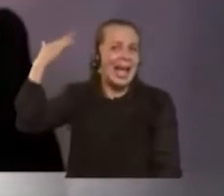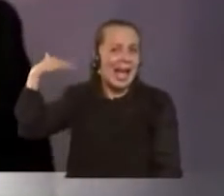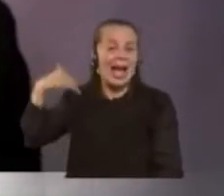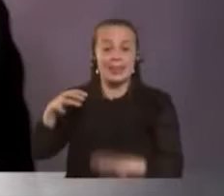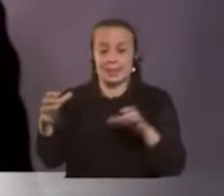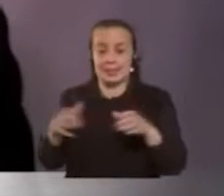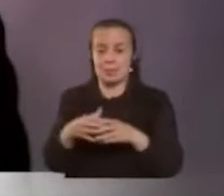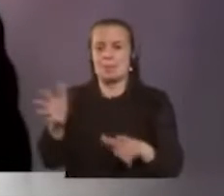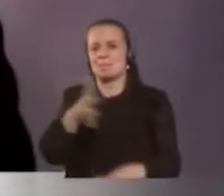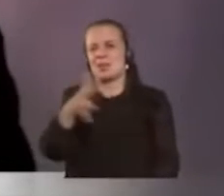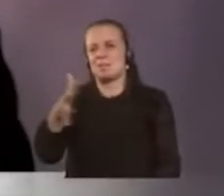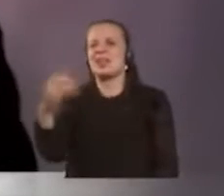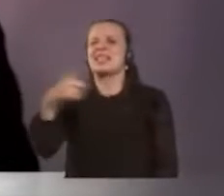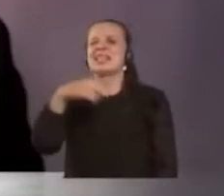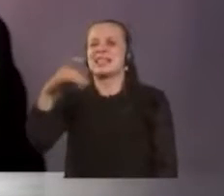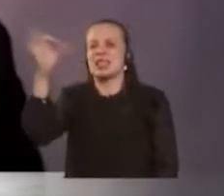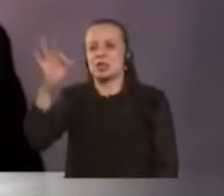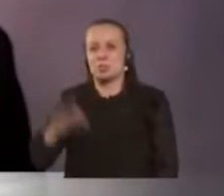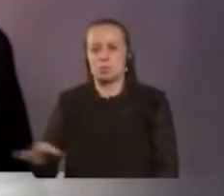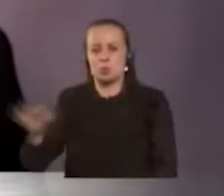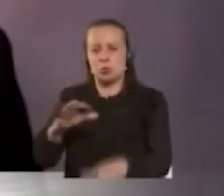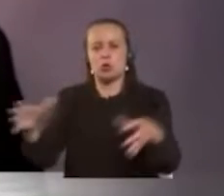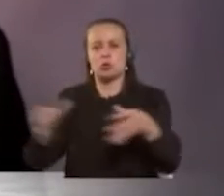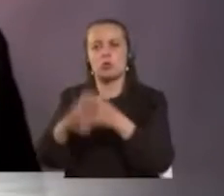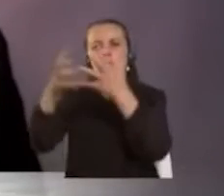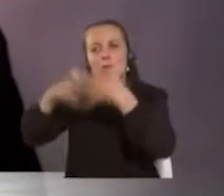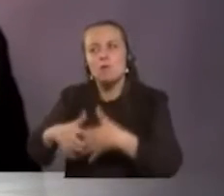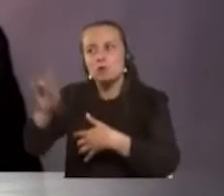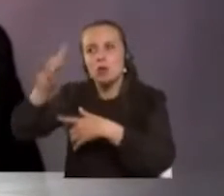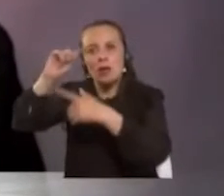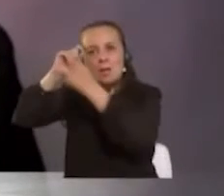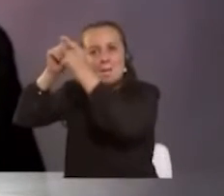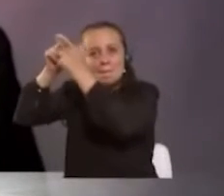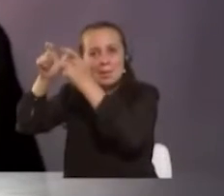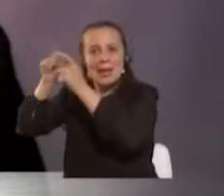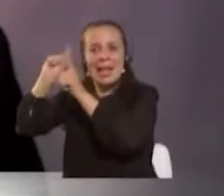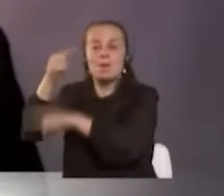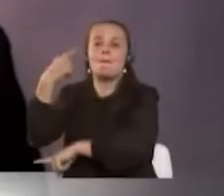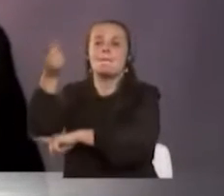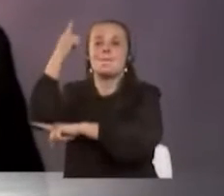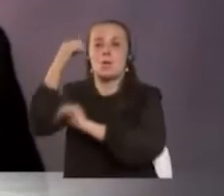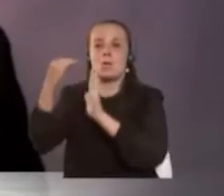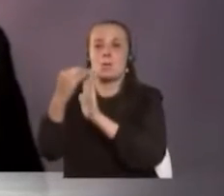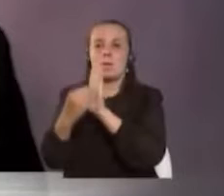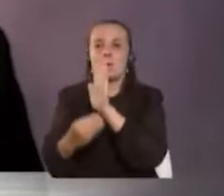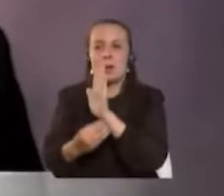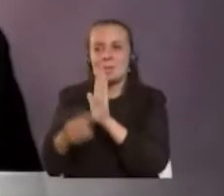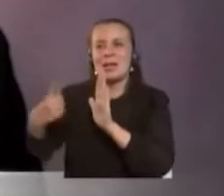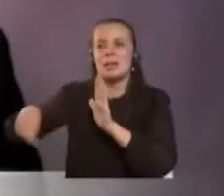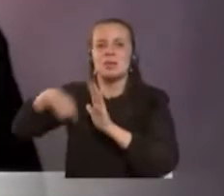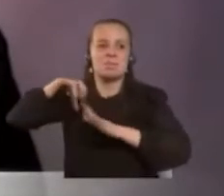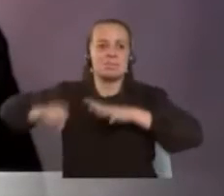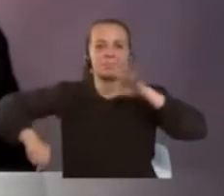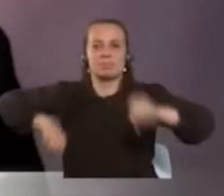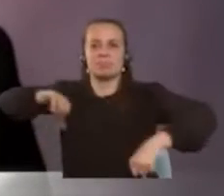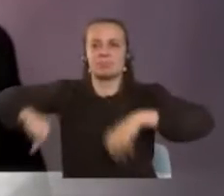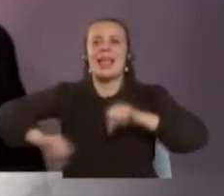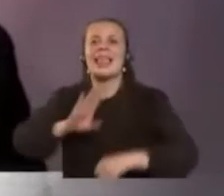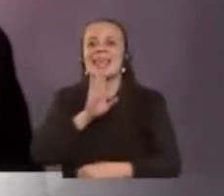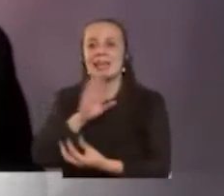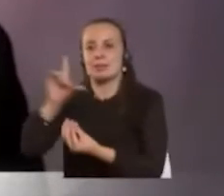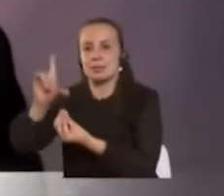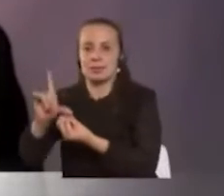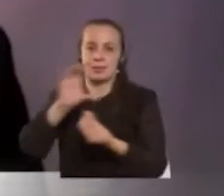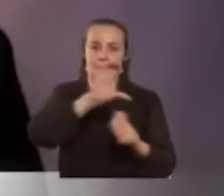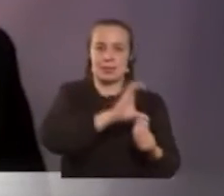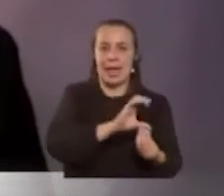el 100% del funcionamiento del Estado y de la política lo monopolizaban el Partido Liberal y el